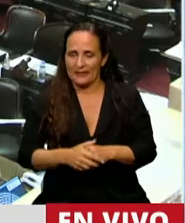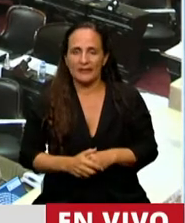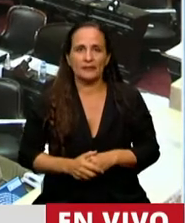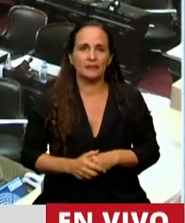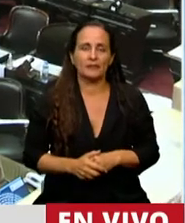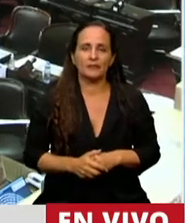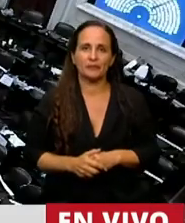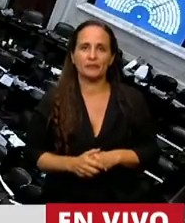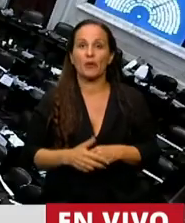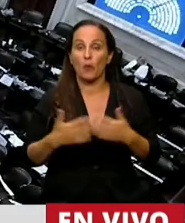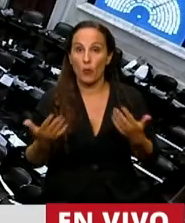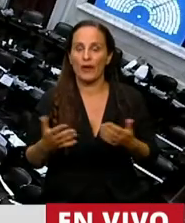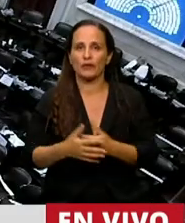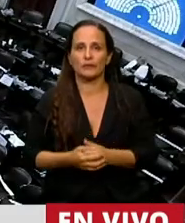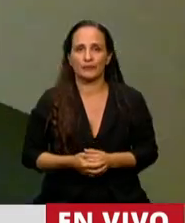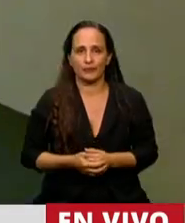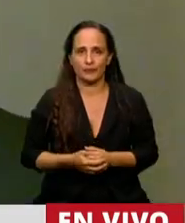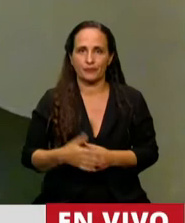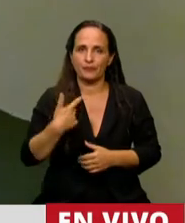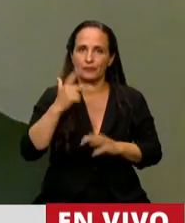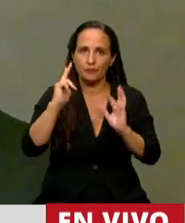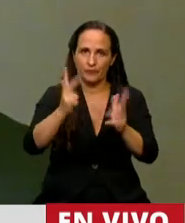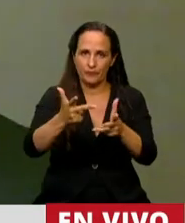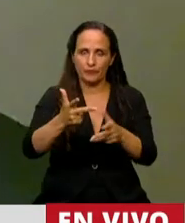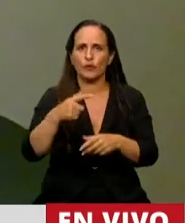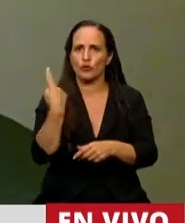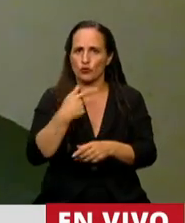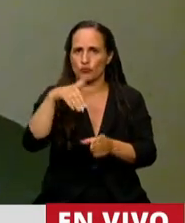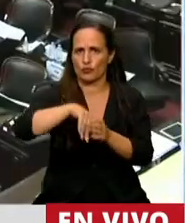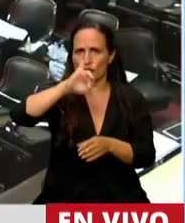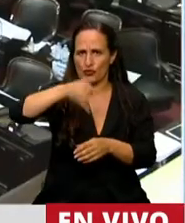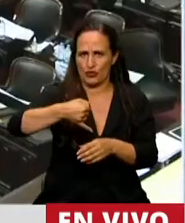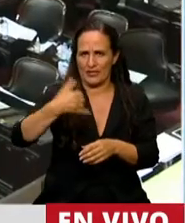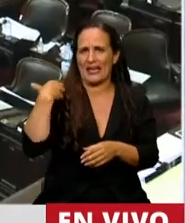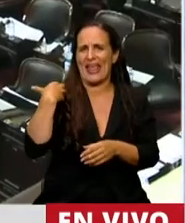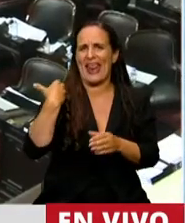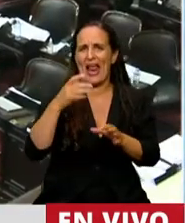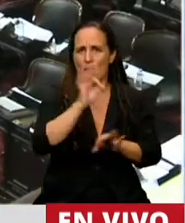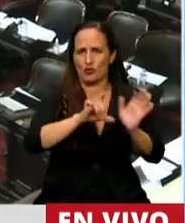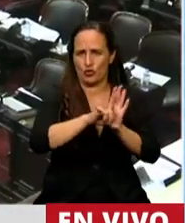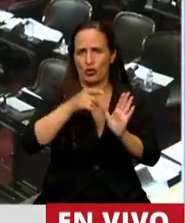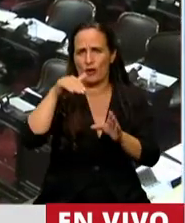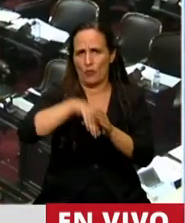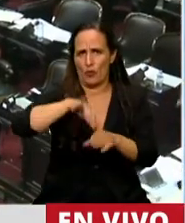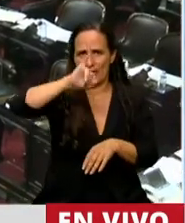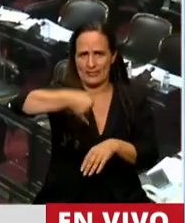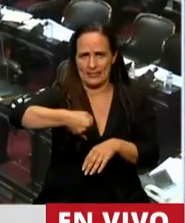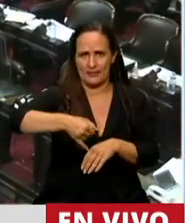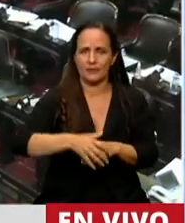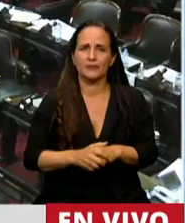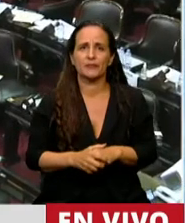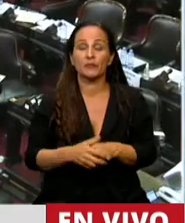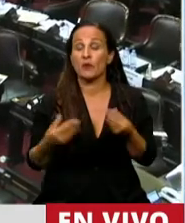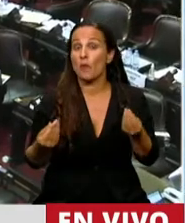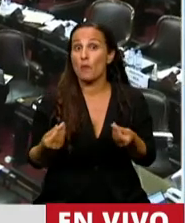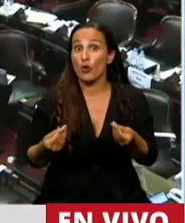en términos generales aceptamos y, por lo tanto, en general vamos a acompañar este proyecto porque,